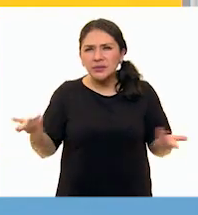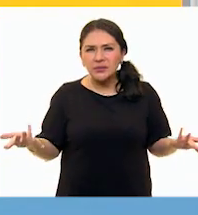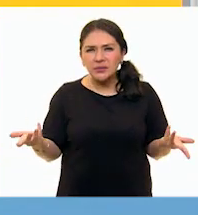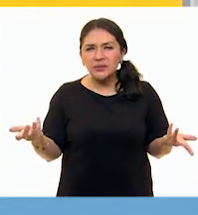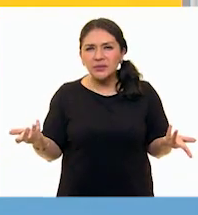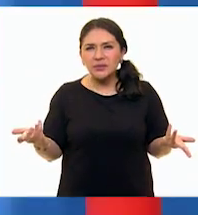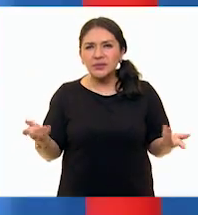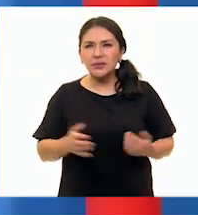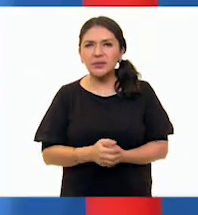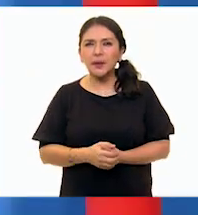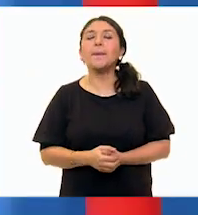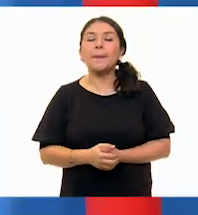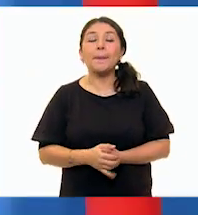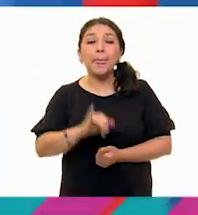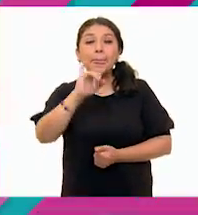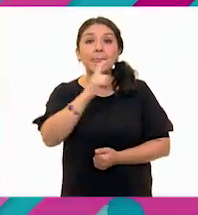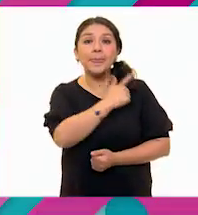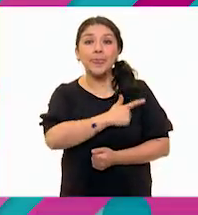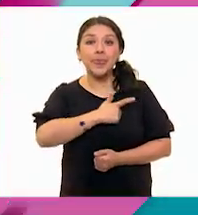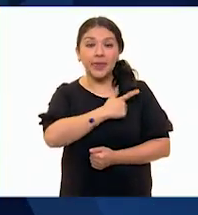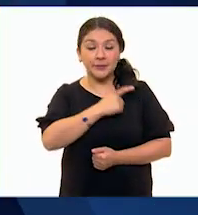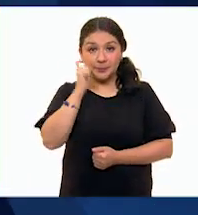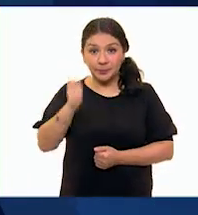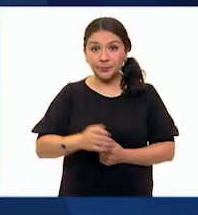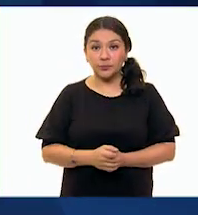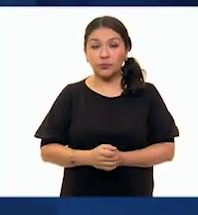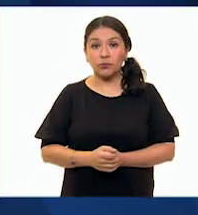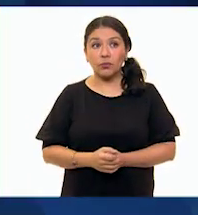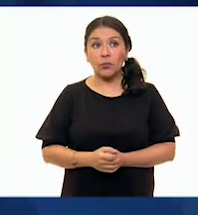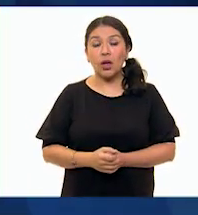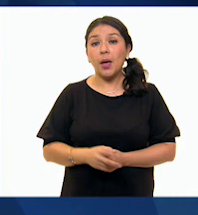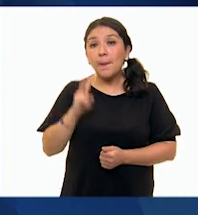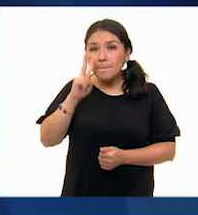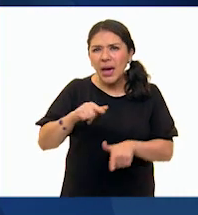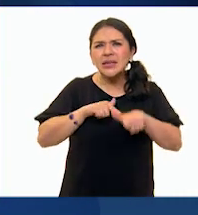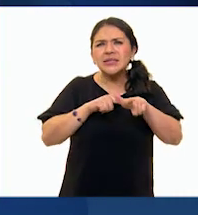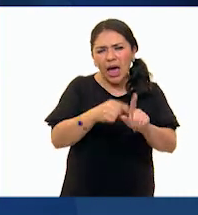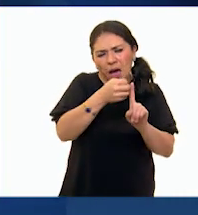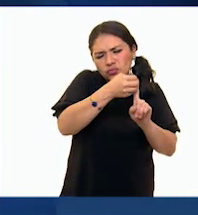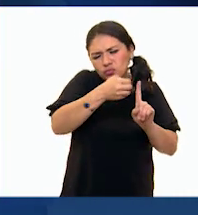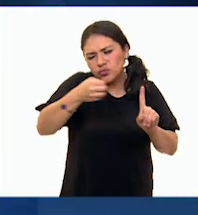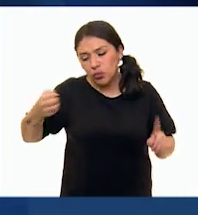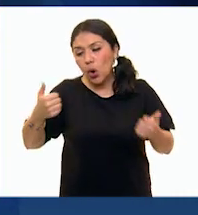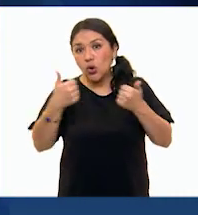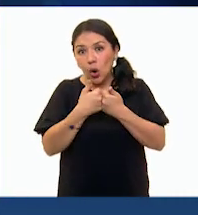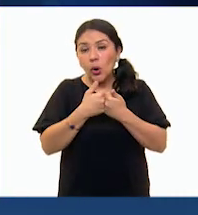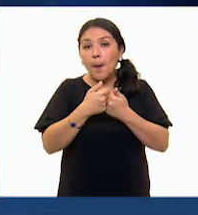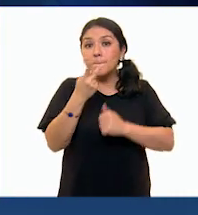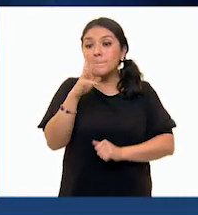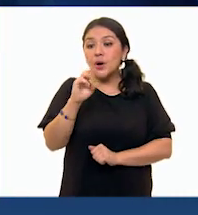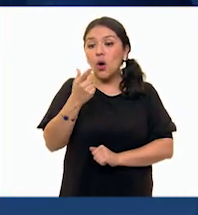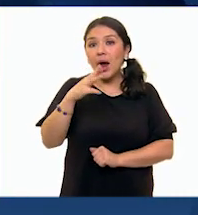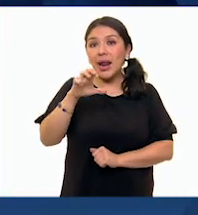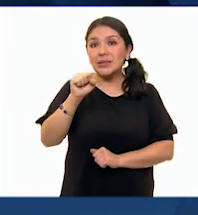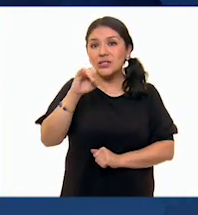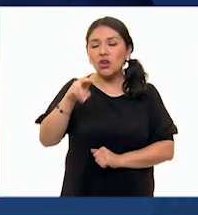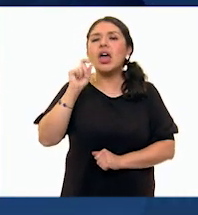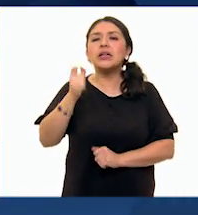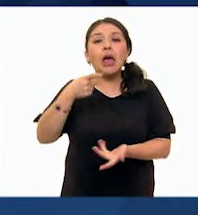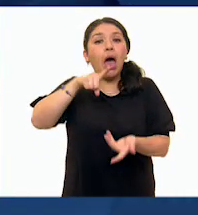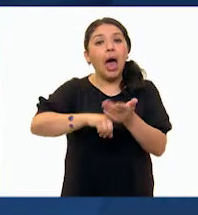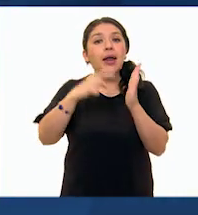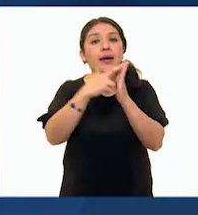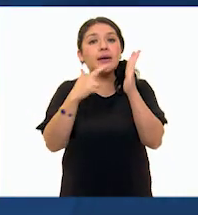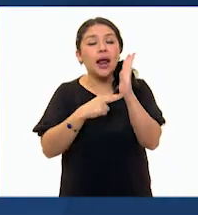progresión aritmética. Claro que sí, maestra. Una sucesión con progresión aritmética es cuando el patrón o regla